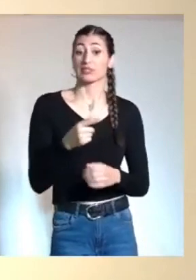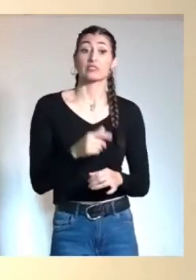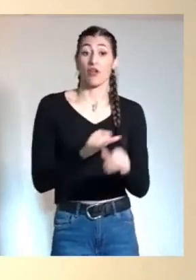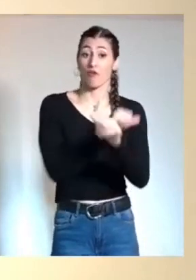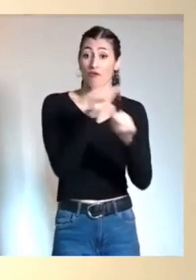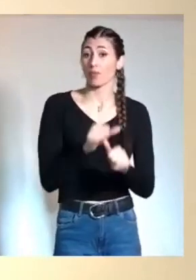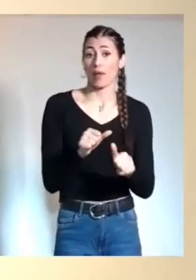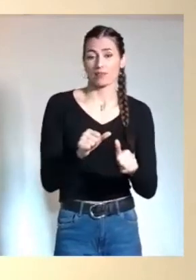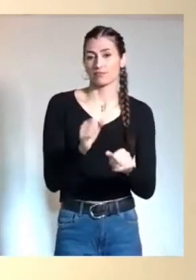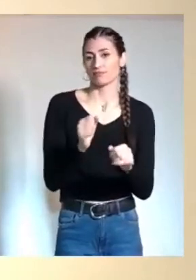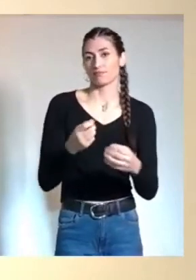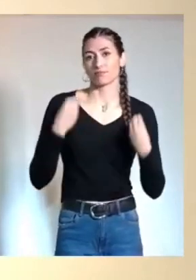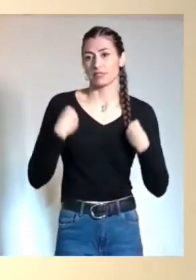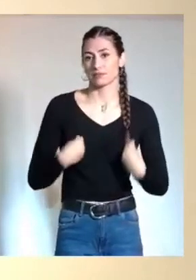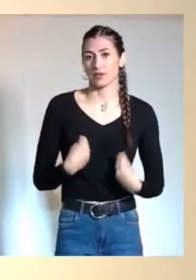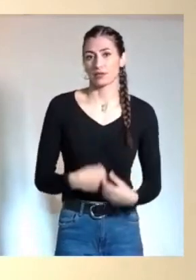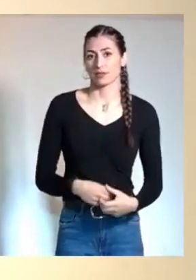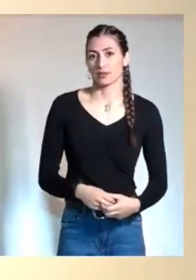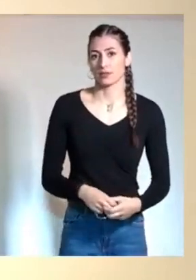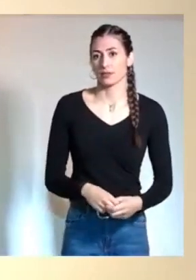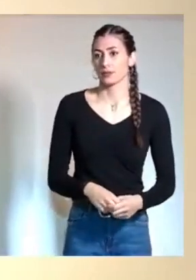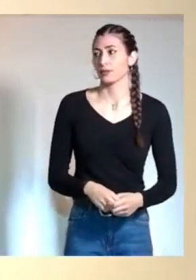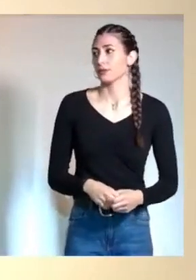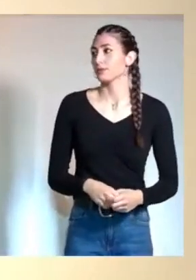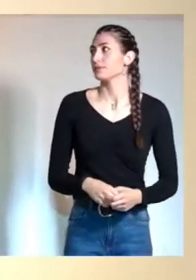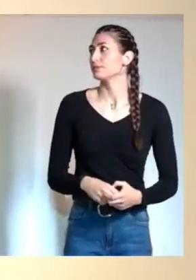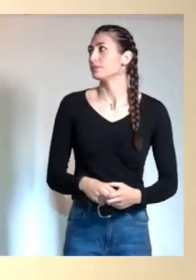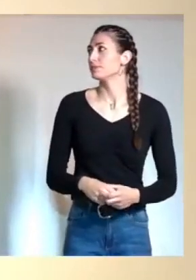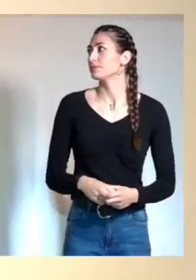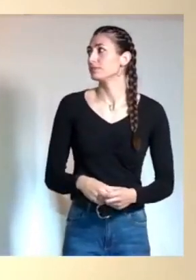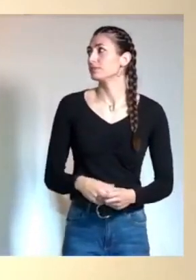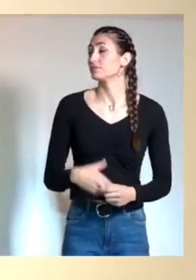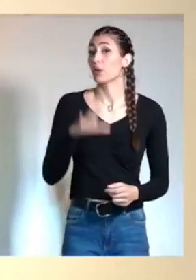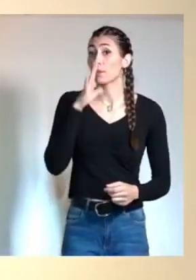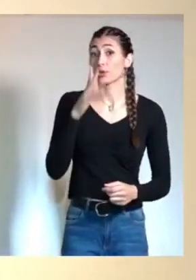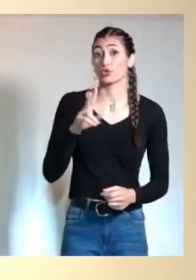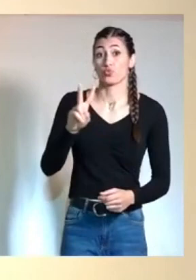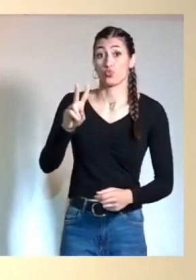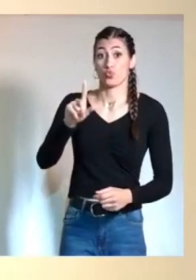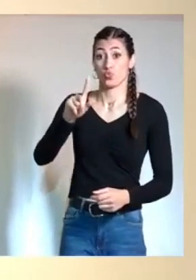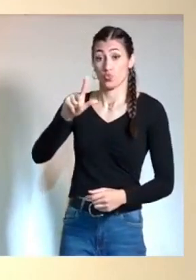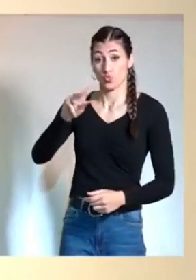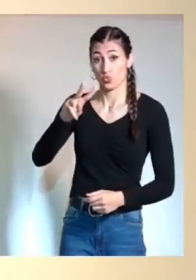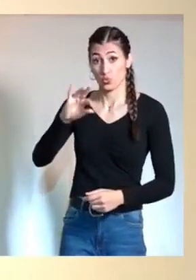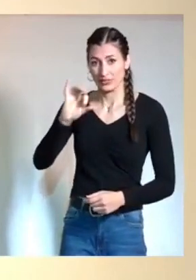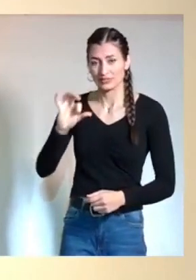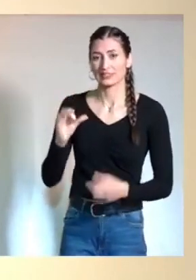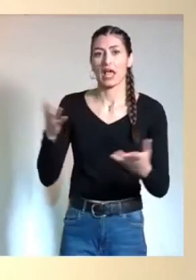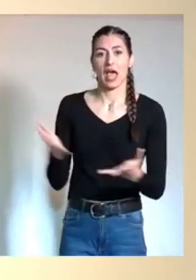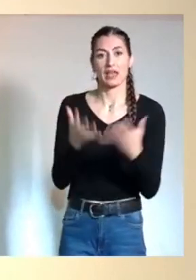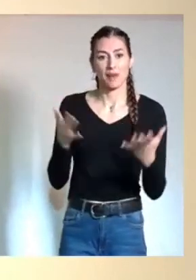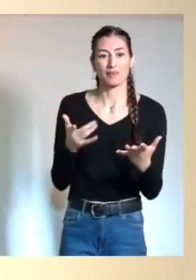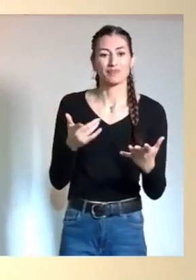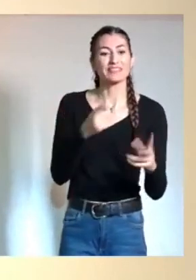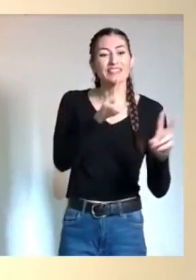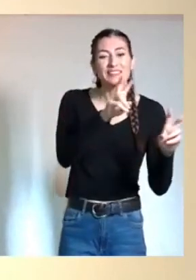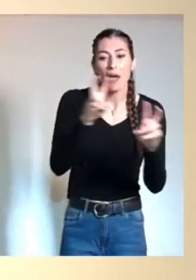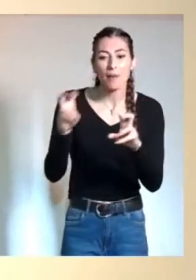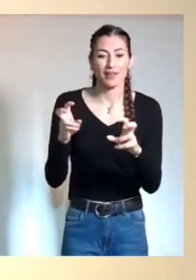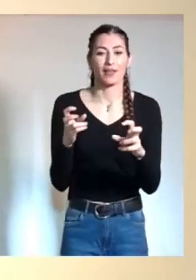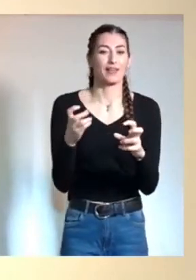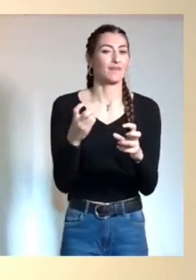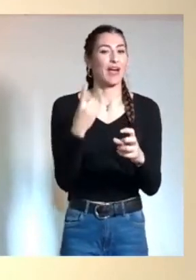en función del tema, ¿no? Y es lo que Luis Blanco nos animaba a decir, oye, en estas cuestiones donde el partido tiene que